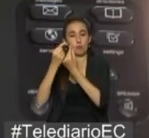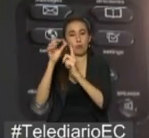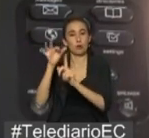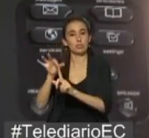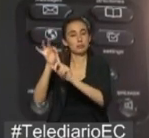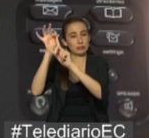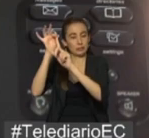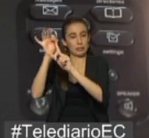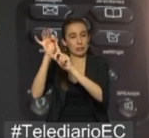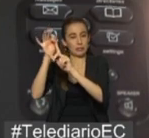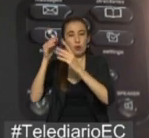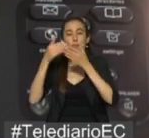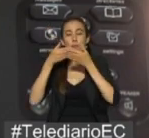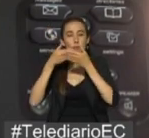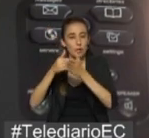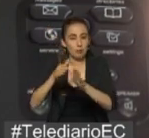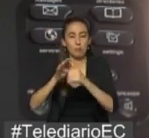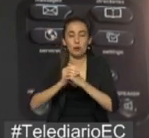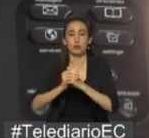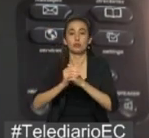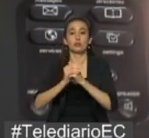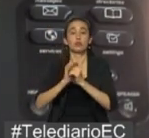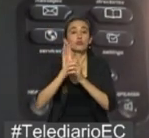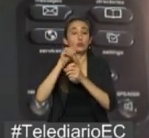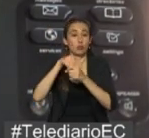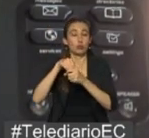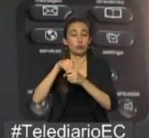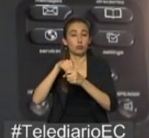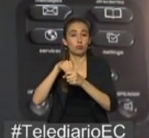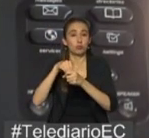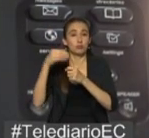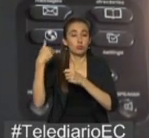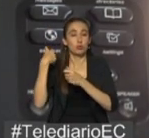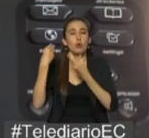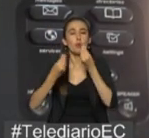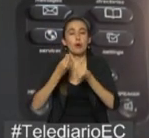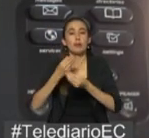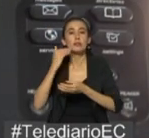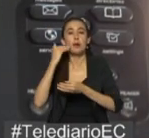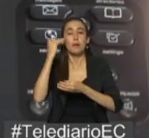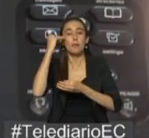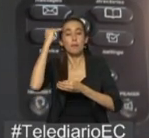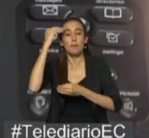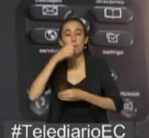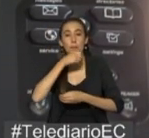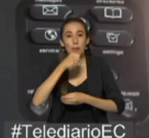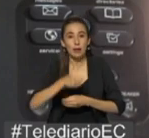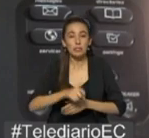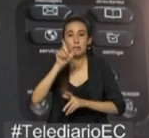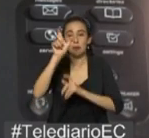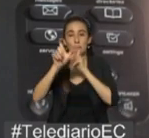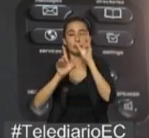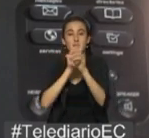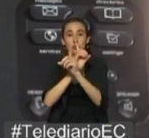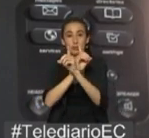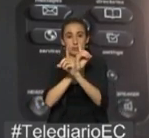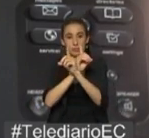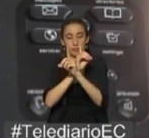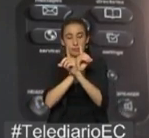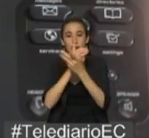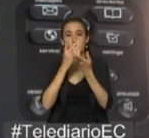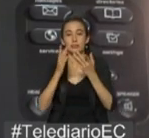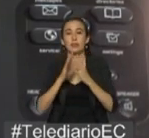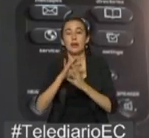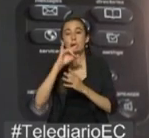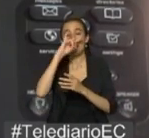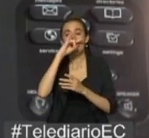que comprenden a personas de la tercera edad, a personas con discapacidades, a menores de edad